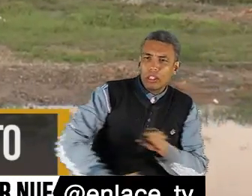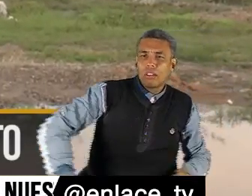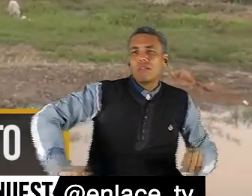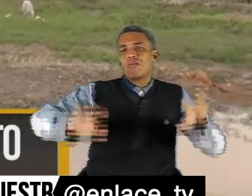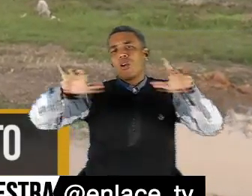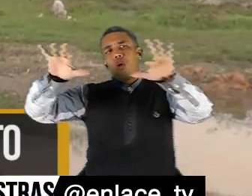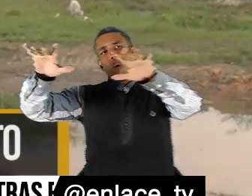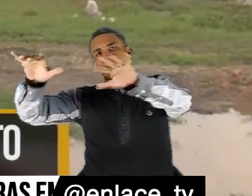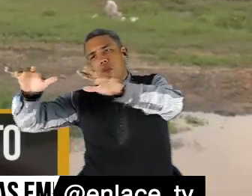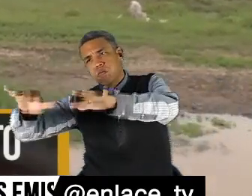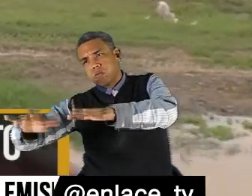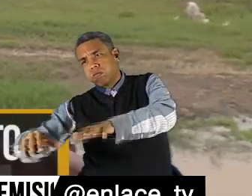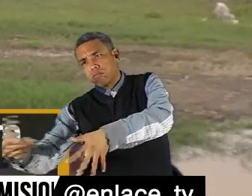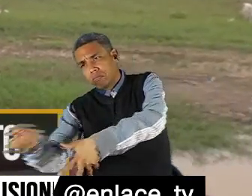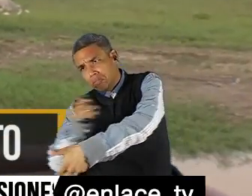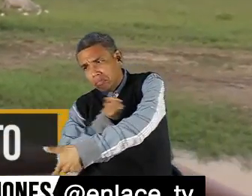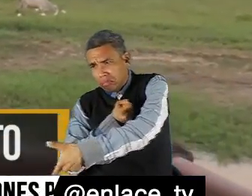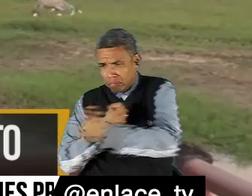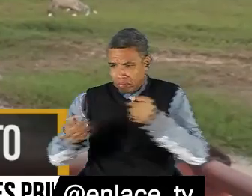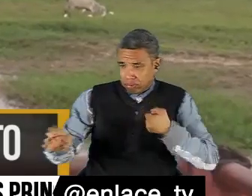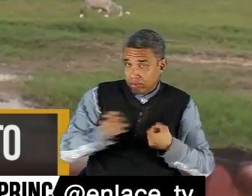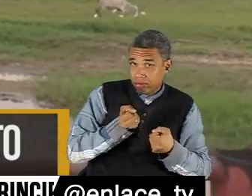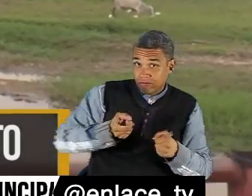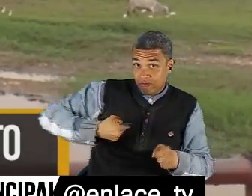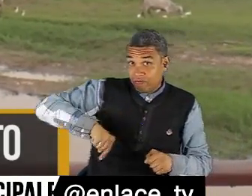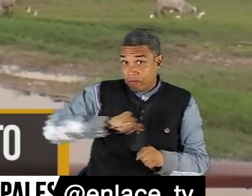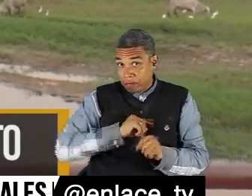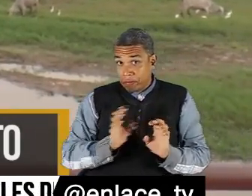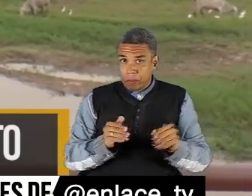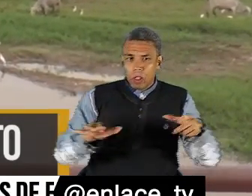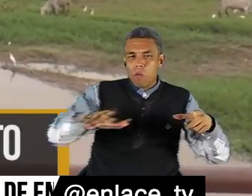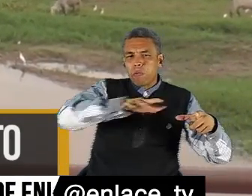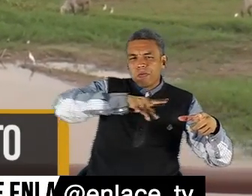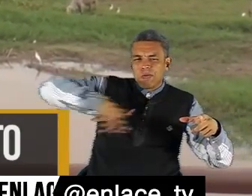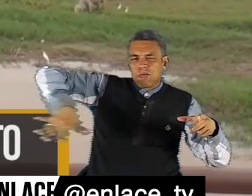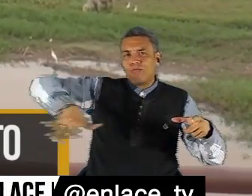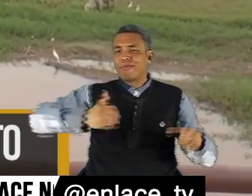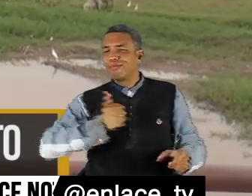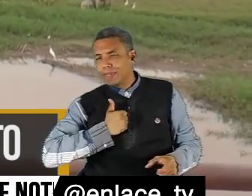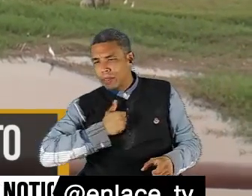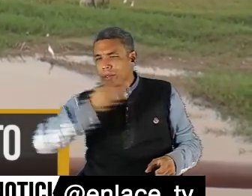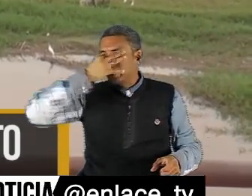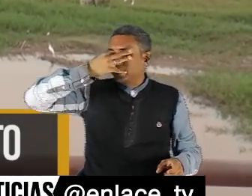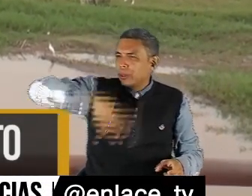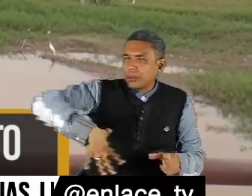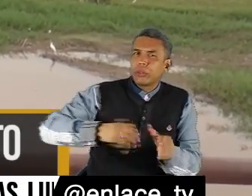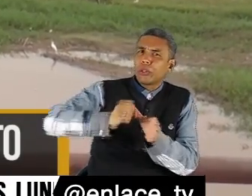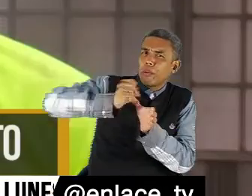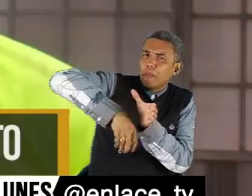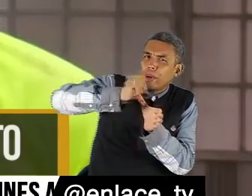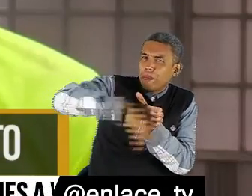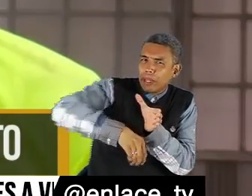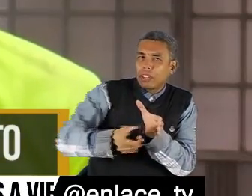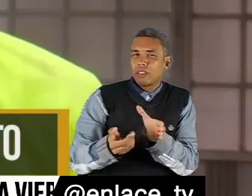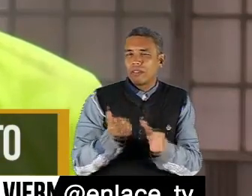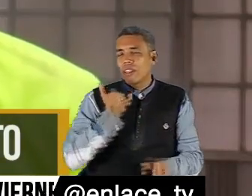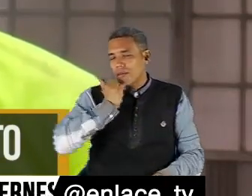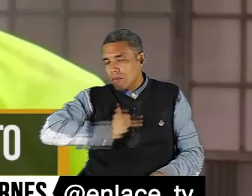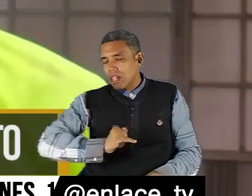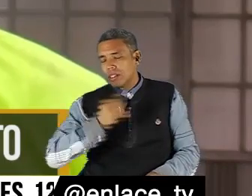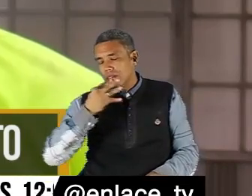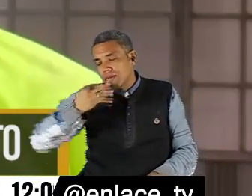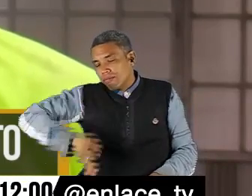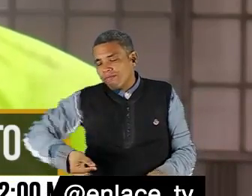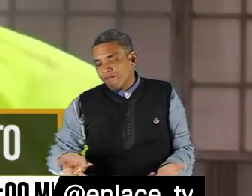del sedimento, de tanto sedimento y por causa de tanta contaminación de nosotros mismos, que nosotros arrojamos elementos desechables, arrojamos